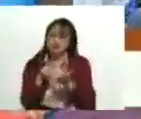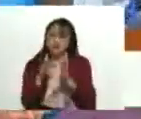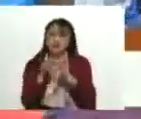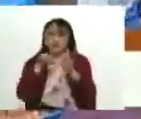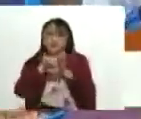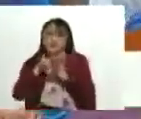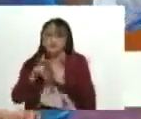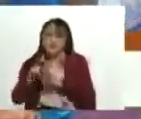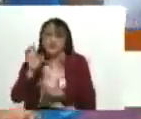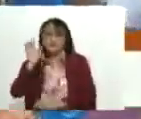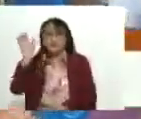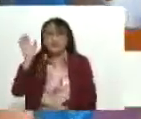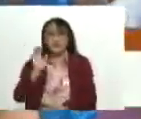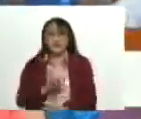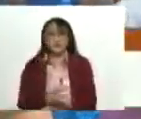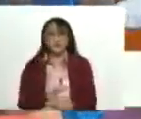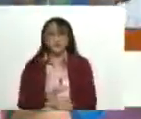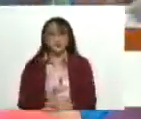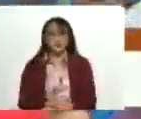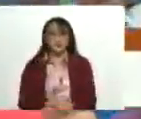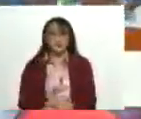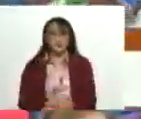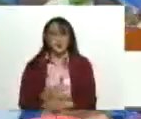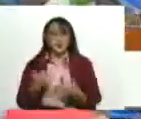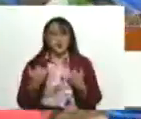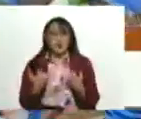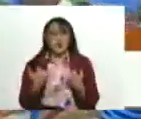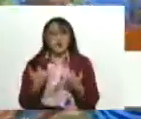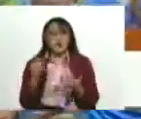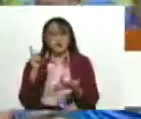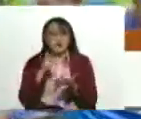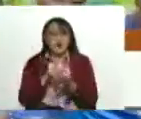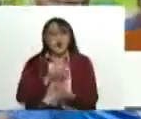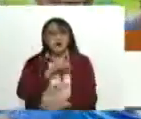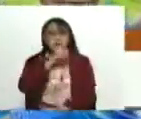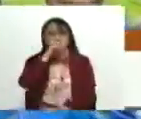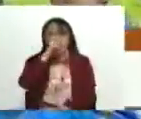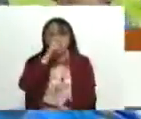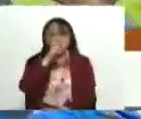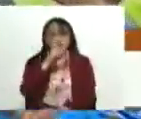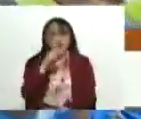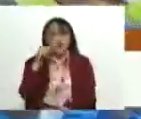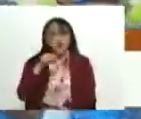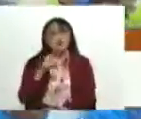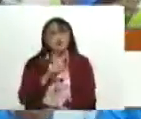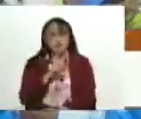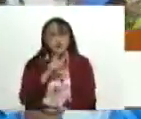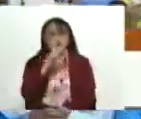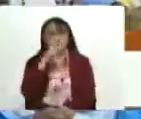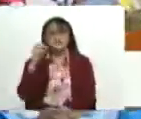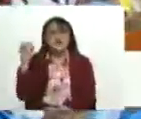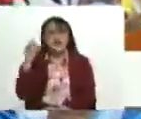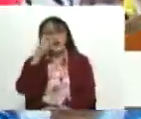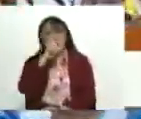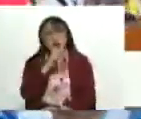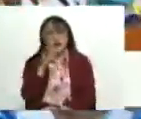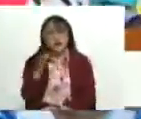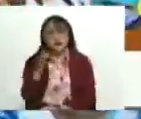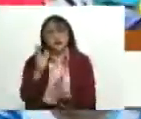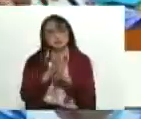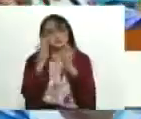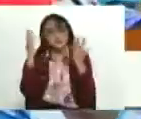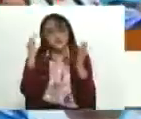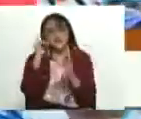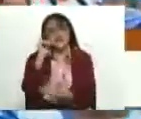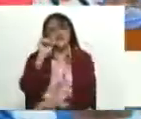los rincones del Estado. Venimos ahorita del Callao y hoy cumple 100 años Isidora Agnes. Un aplauso